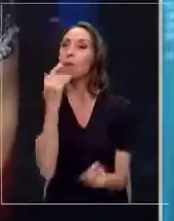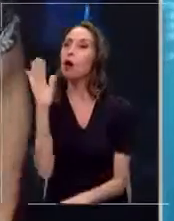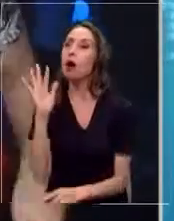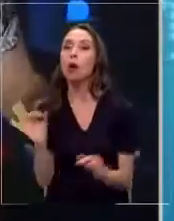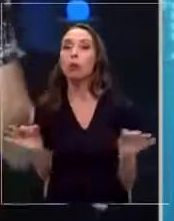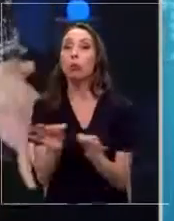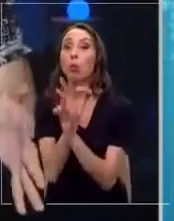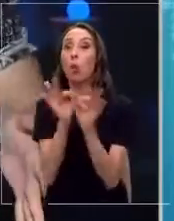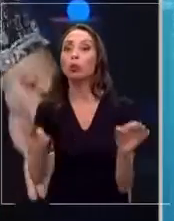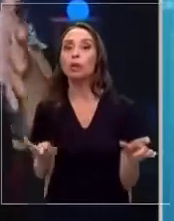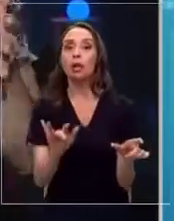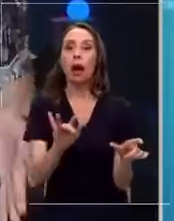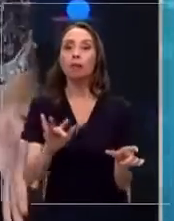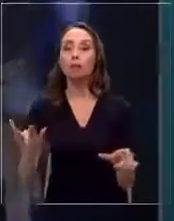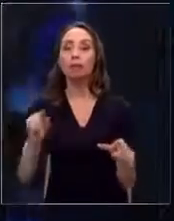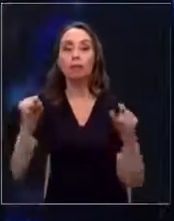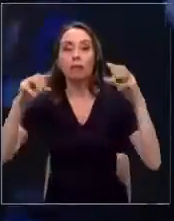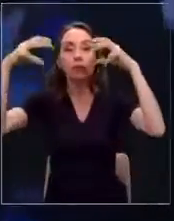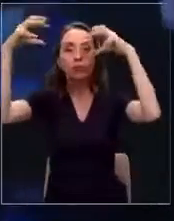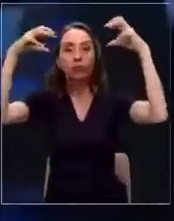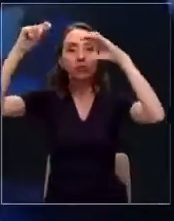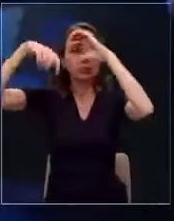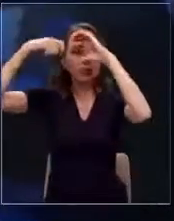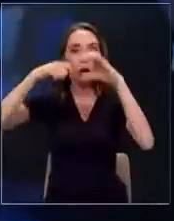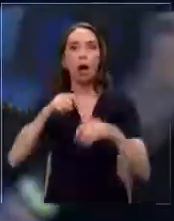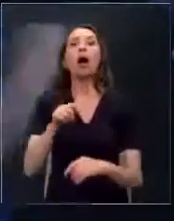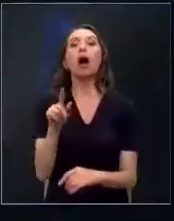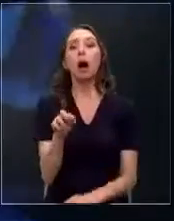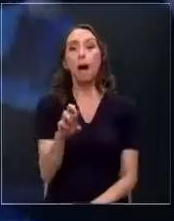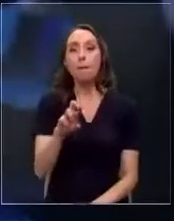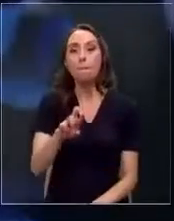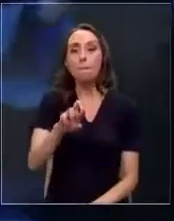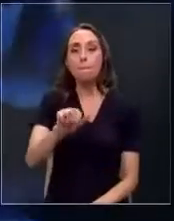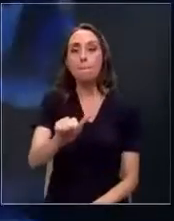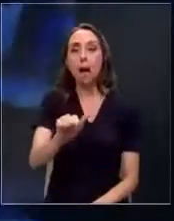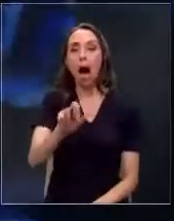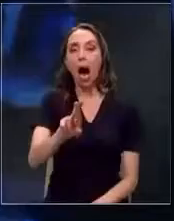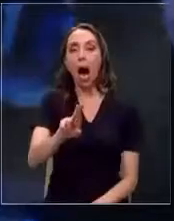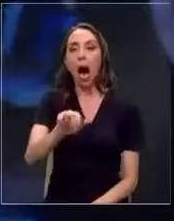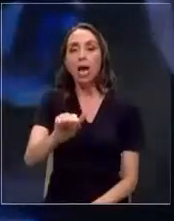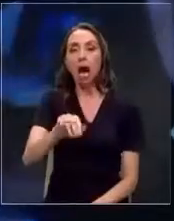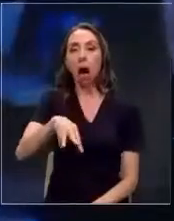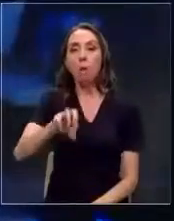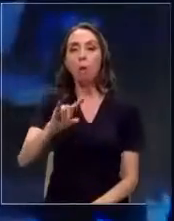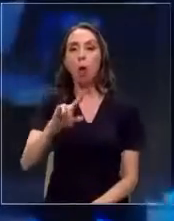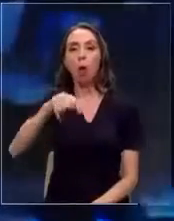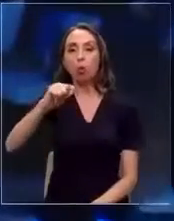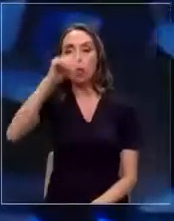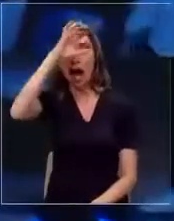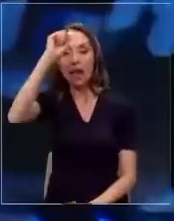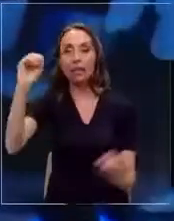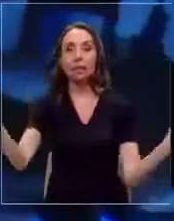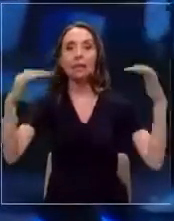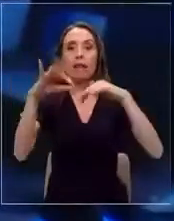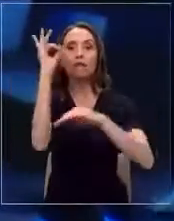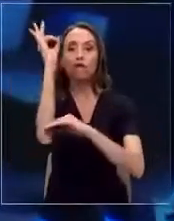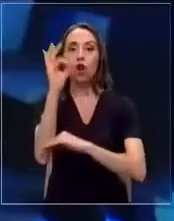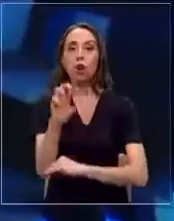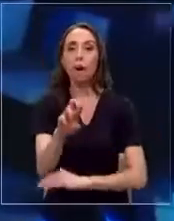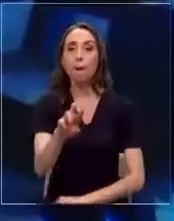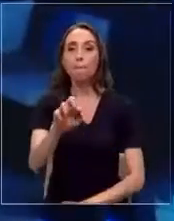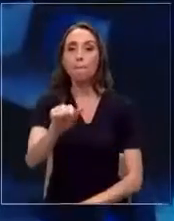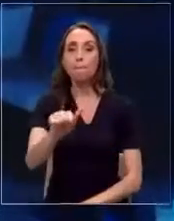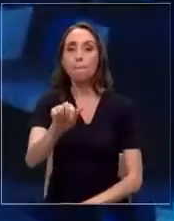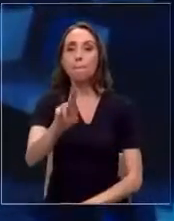pero muy gracioso sigue estoy en los estudios de aramón en argentina donde se está realizando el foro paramos las